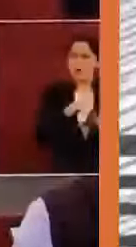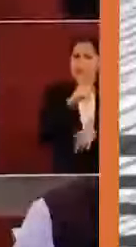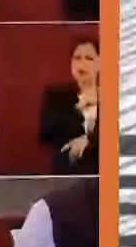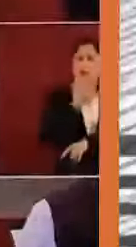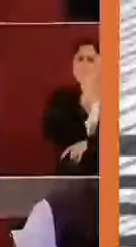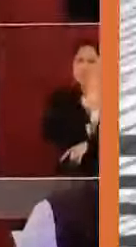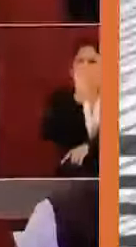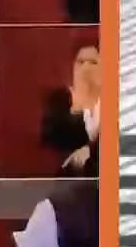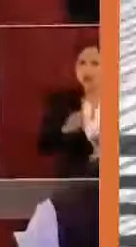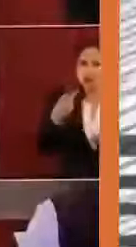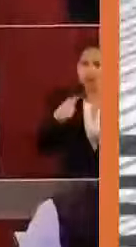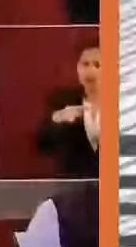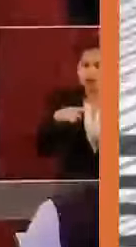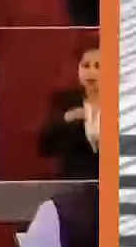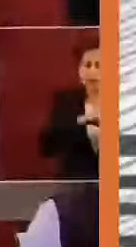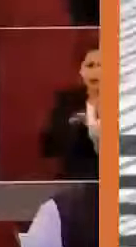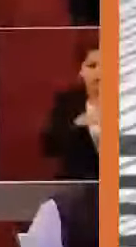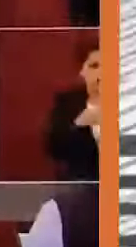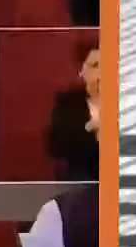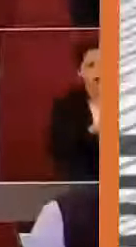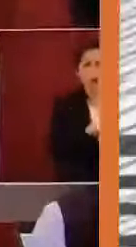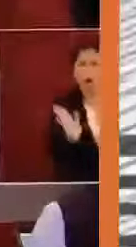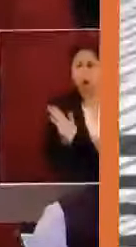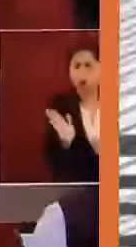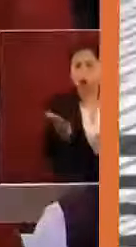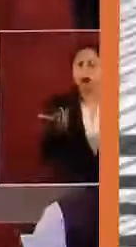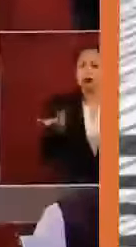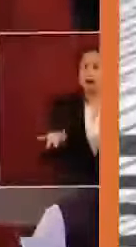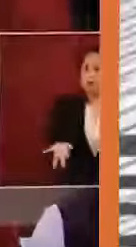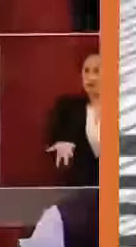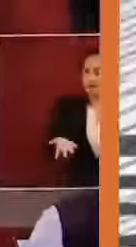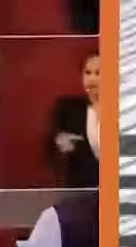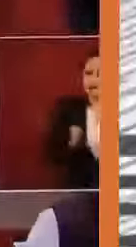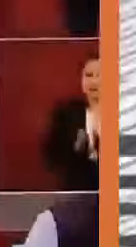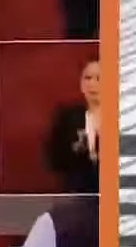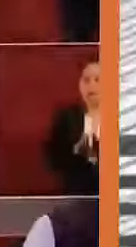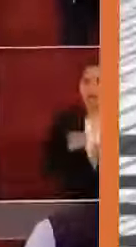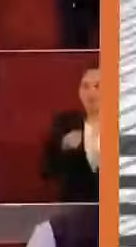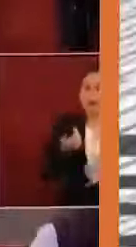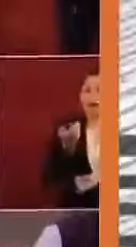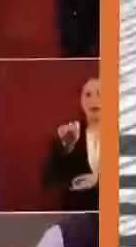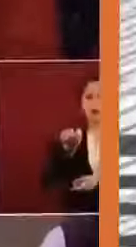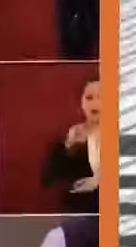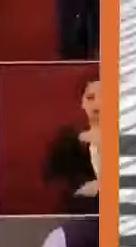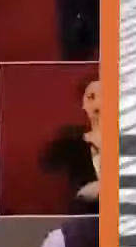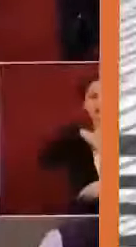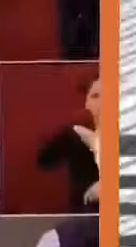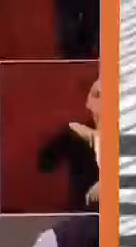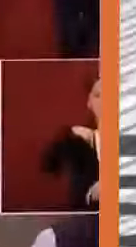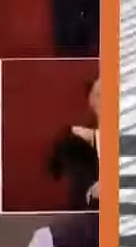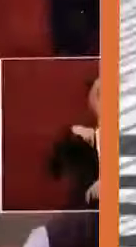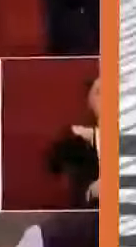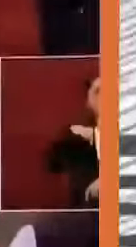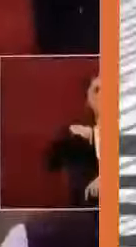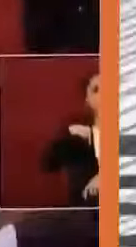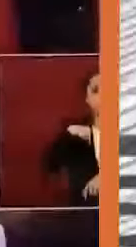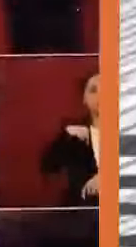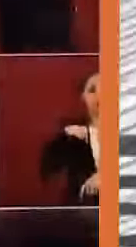baja a sus trabajadores la plantilla completa. En este sentido hemos venido